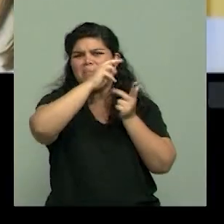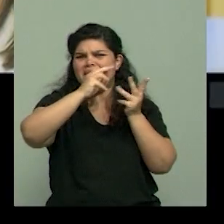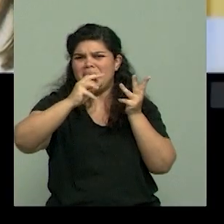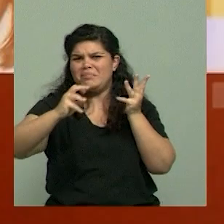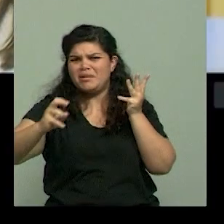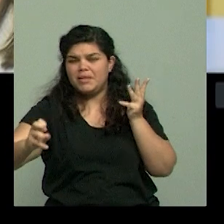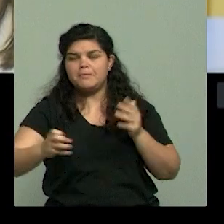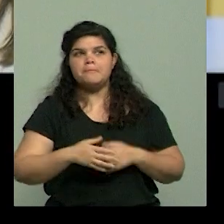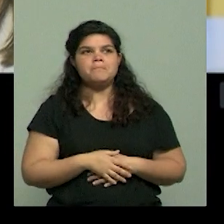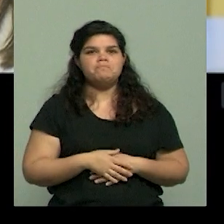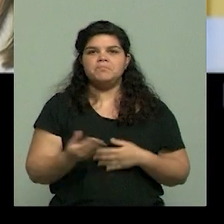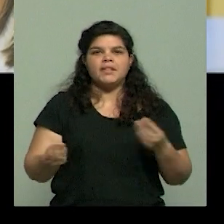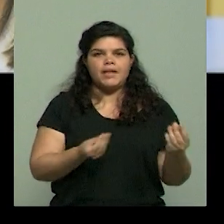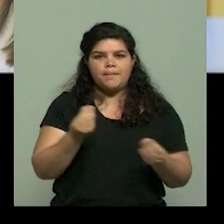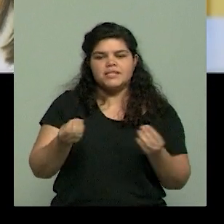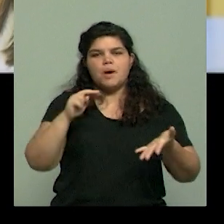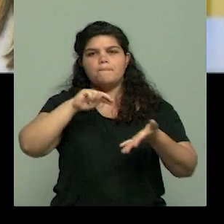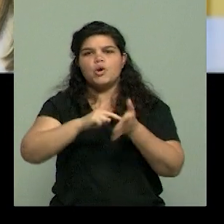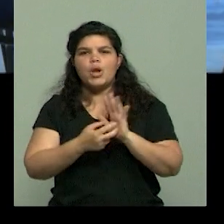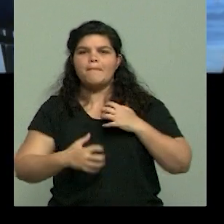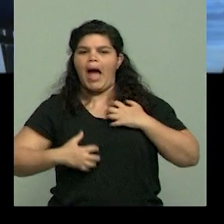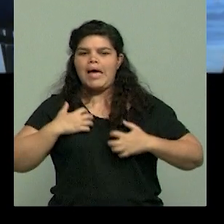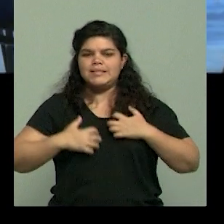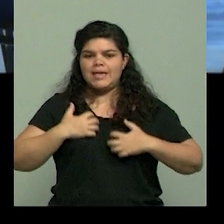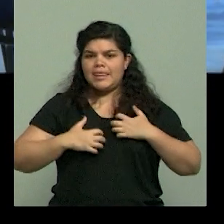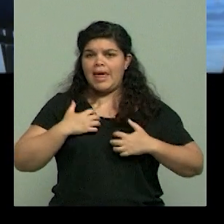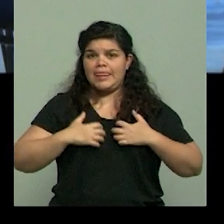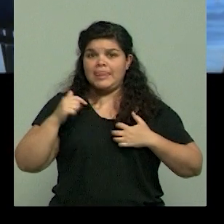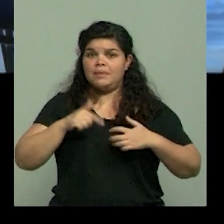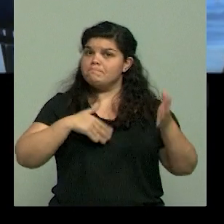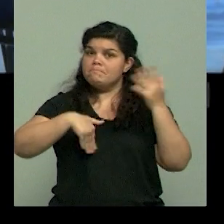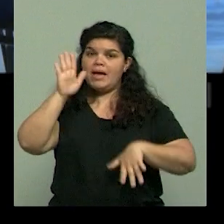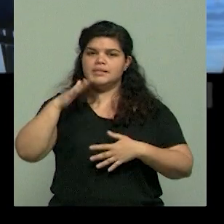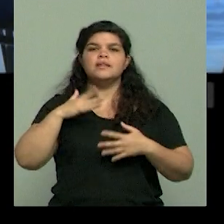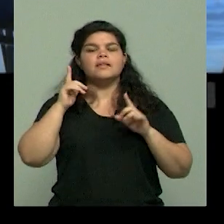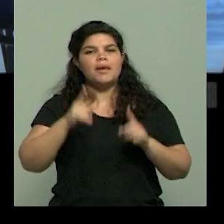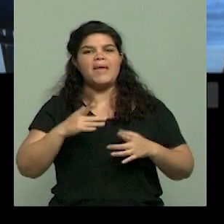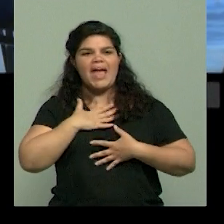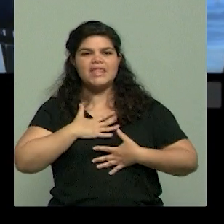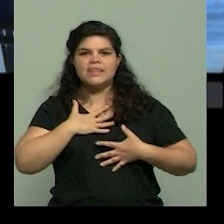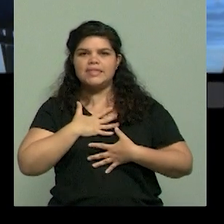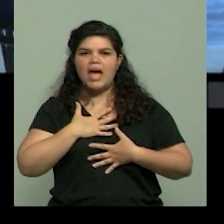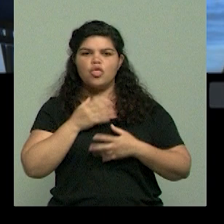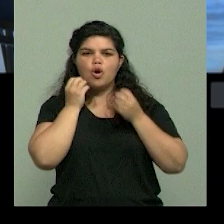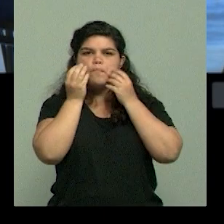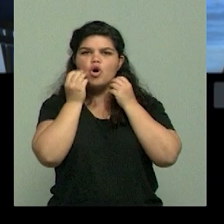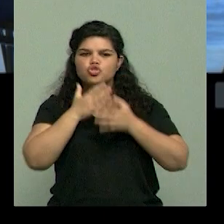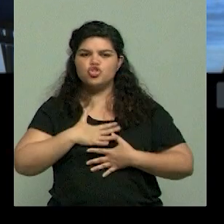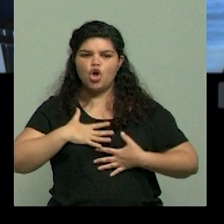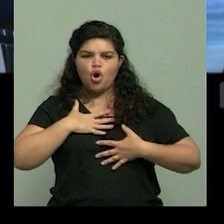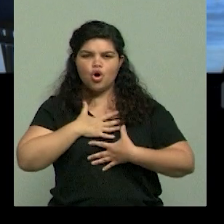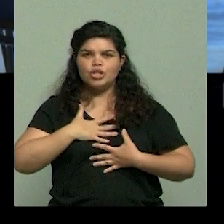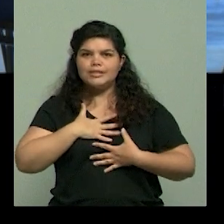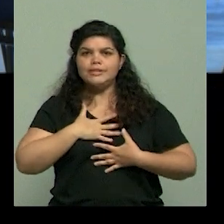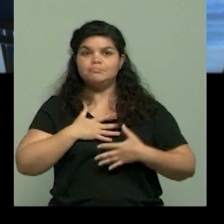llegar son problemáticas relacionadas a la ansiedad, a los estados emocionales. Eso es lo que más estamos